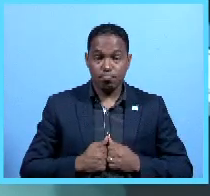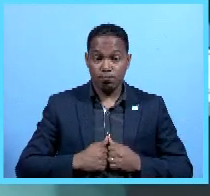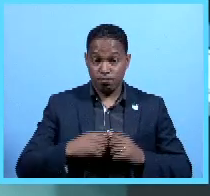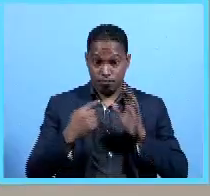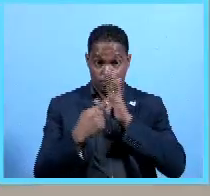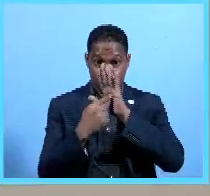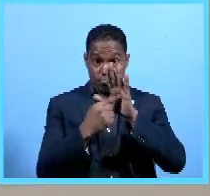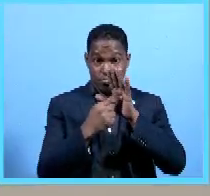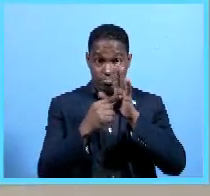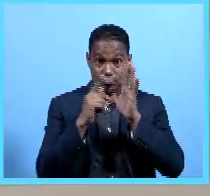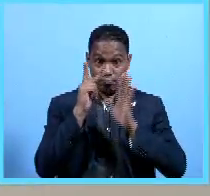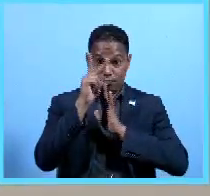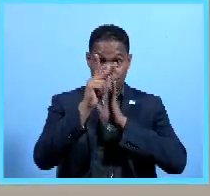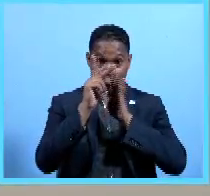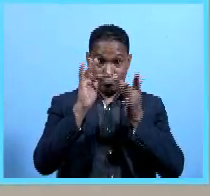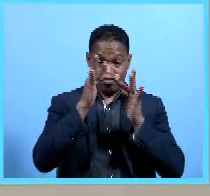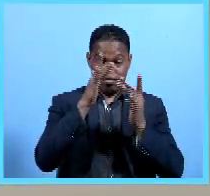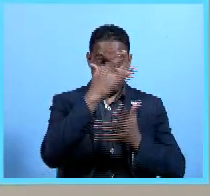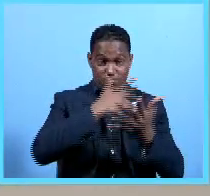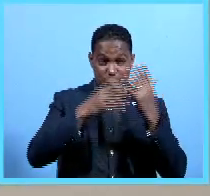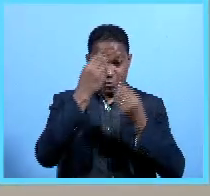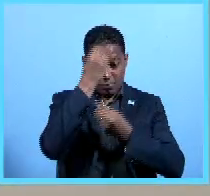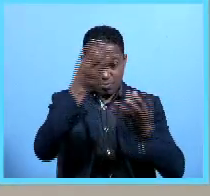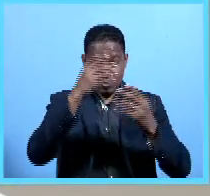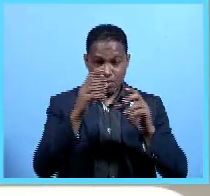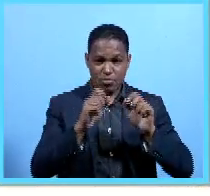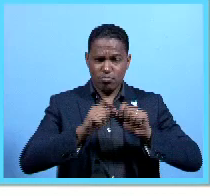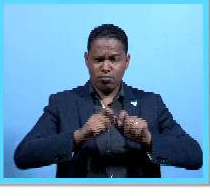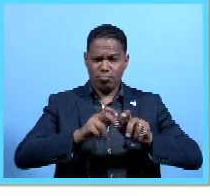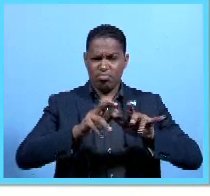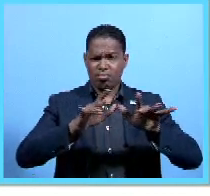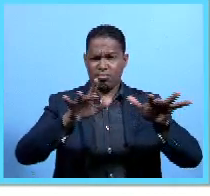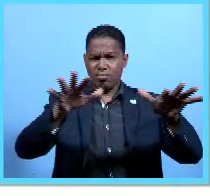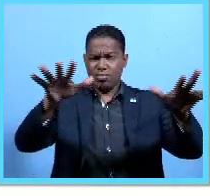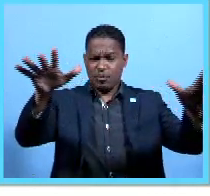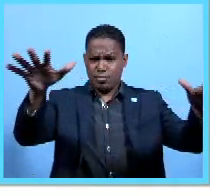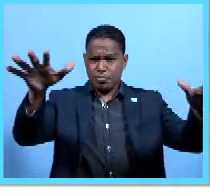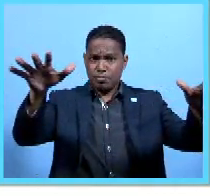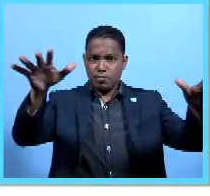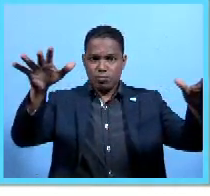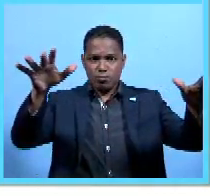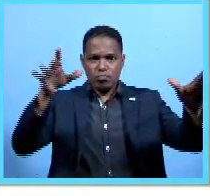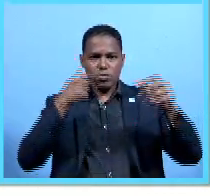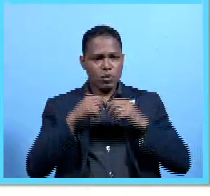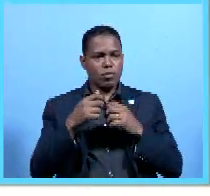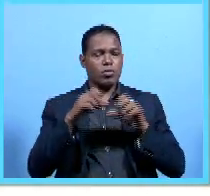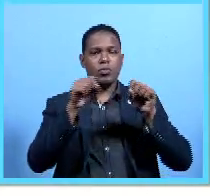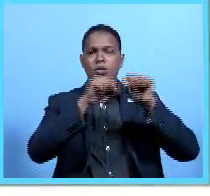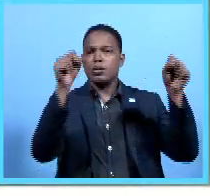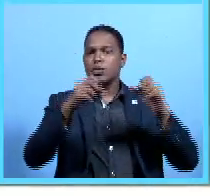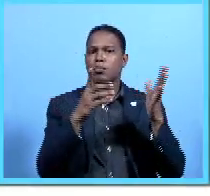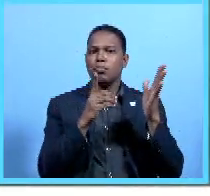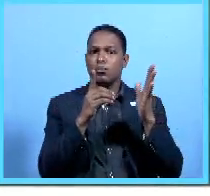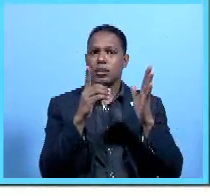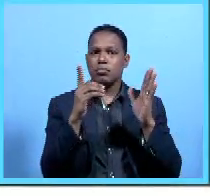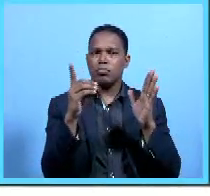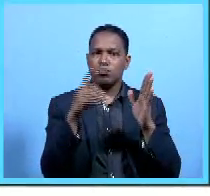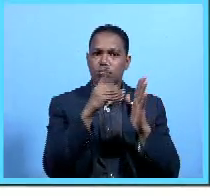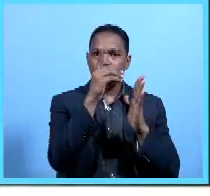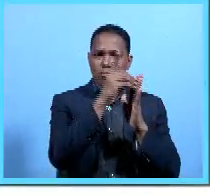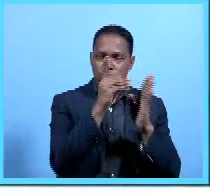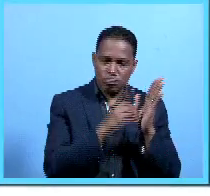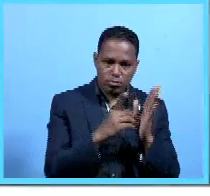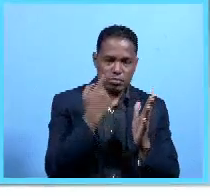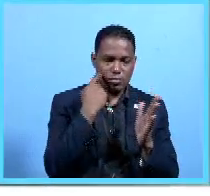unas redes, unas informaciones que circulan en las redes sociales y que están por allí, pues bueno, ondeando en las plataformas digitales. Se puede